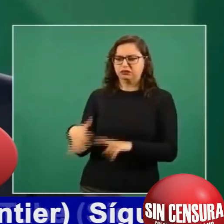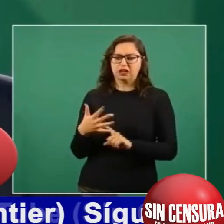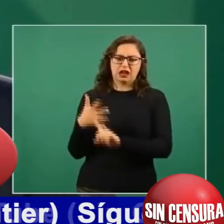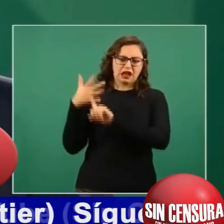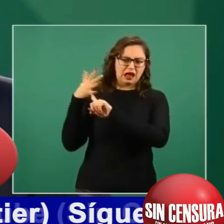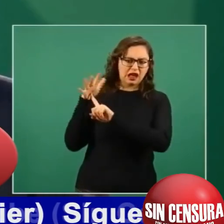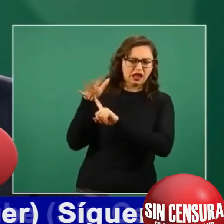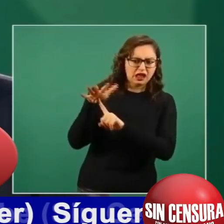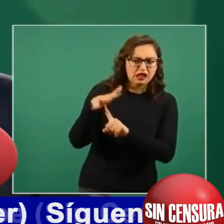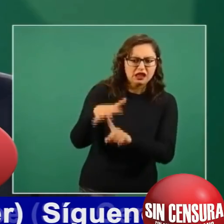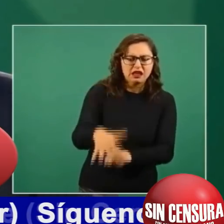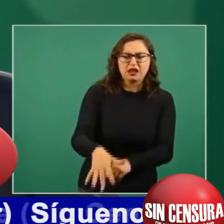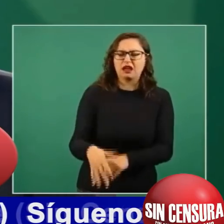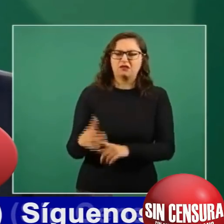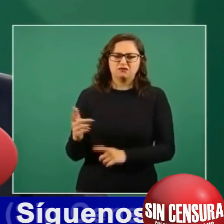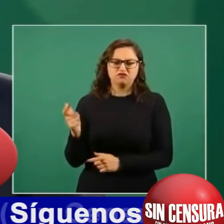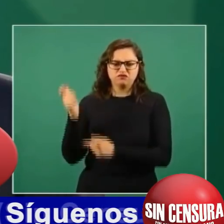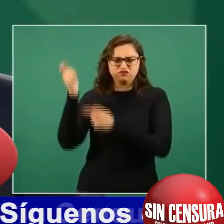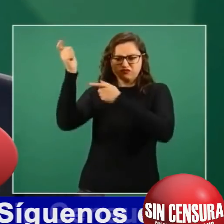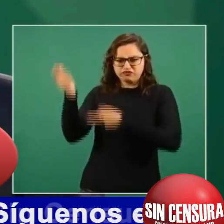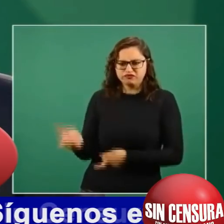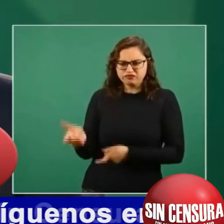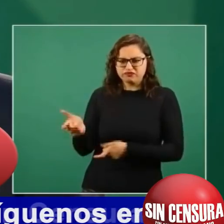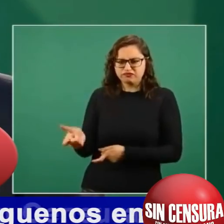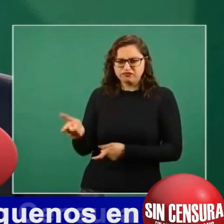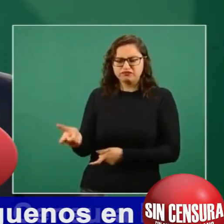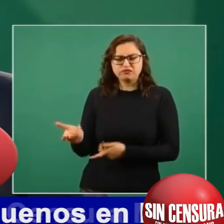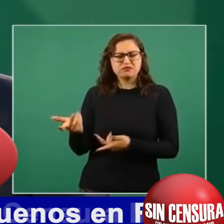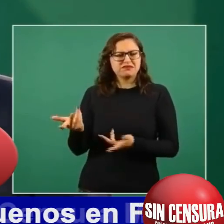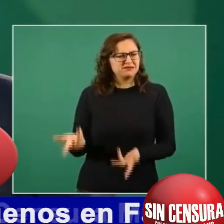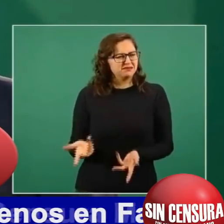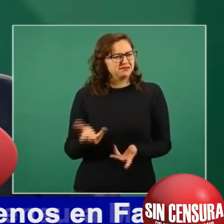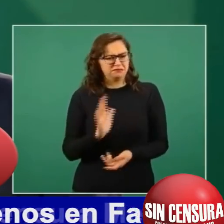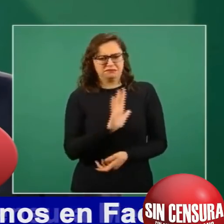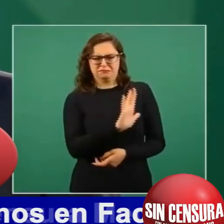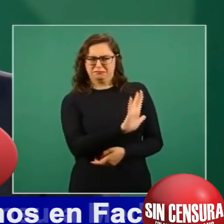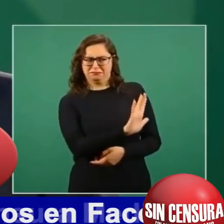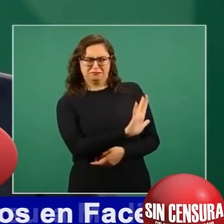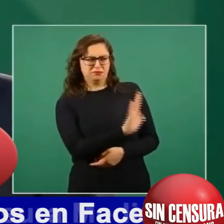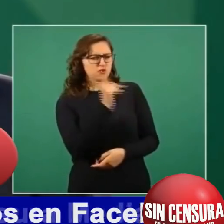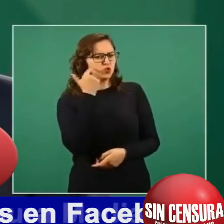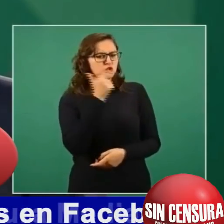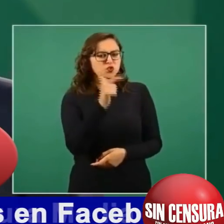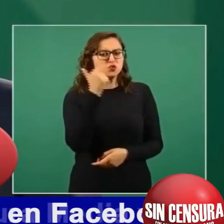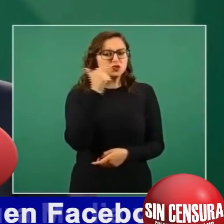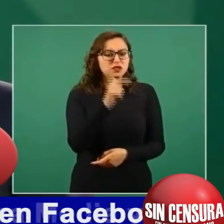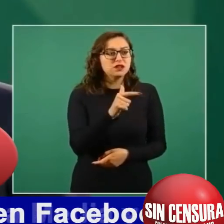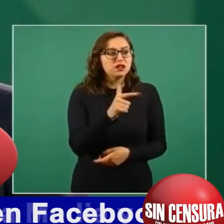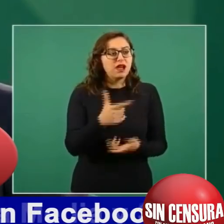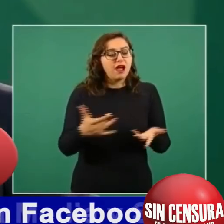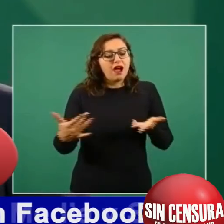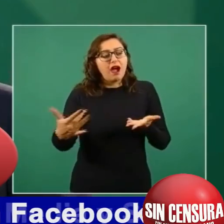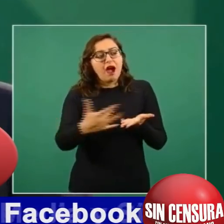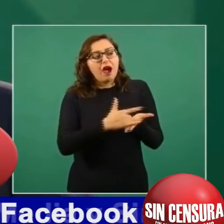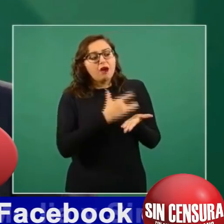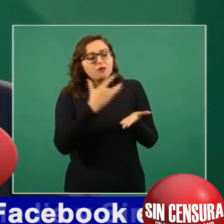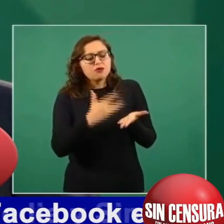helicópteros artillados. Nosotros queremos cooperación para el